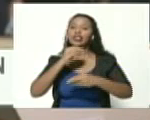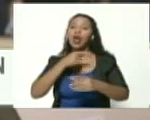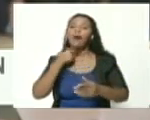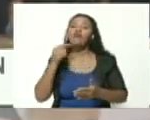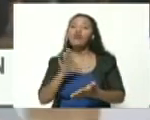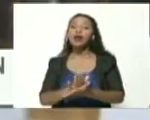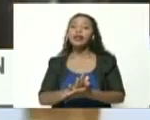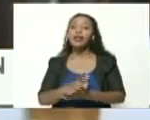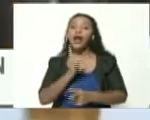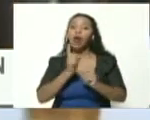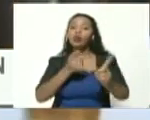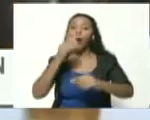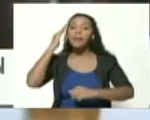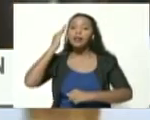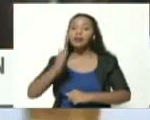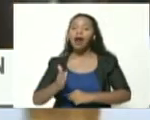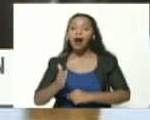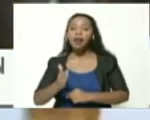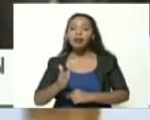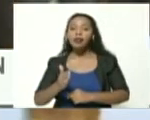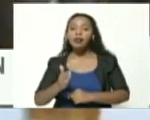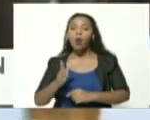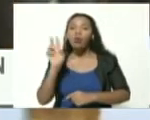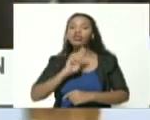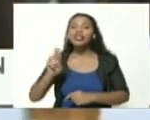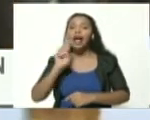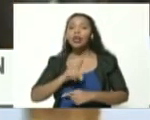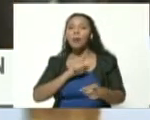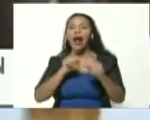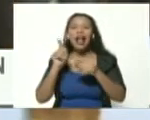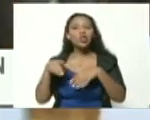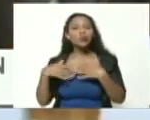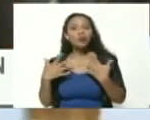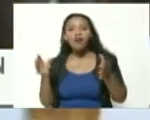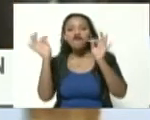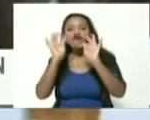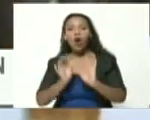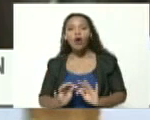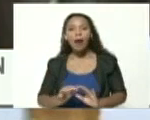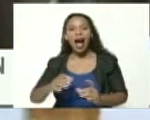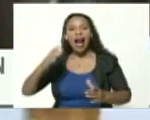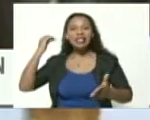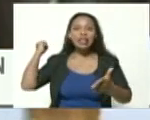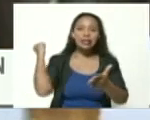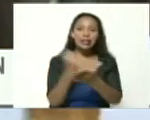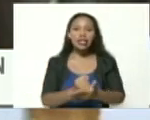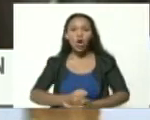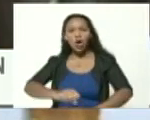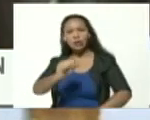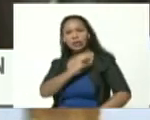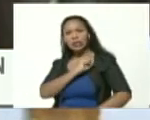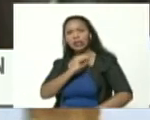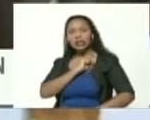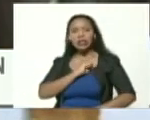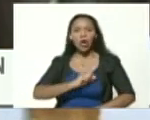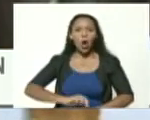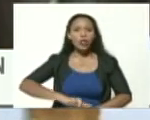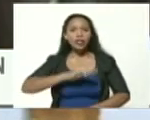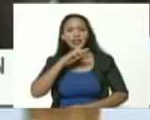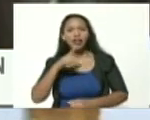de efectivos militares nuestros, utilizando para ello métodos asesinos y cobardes como